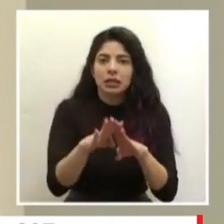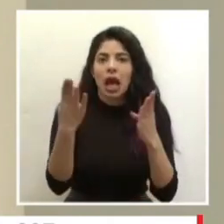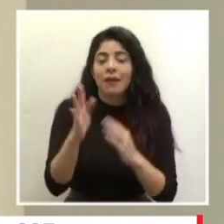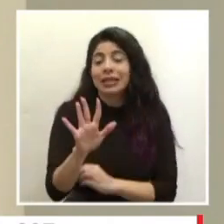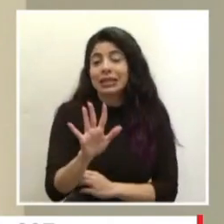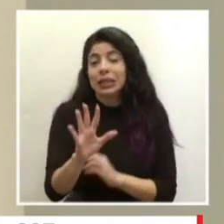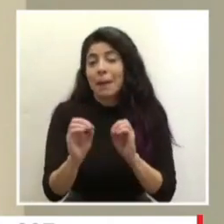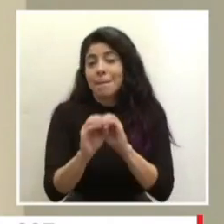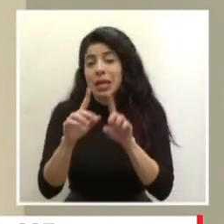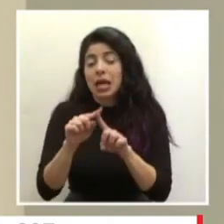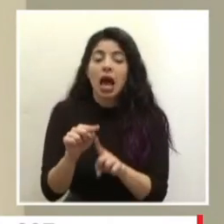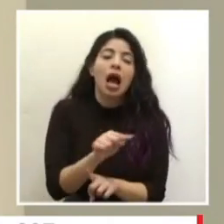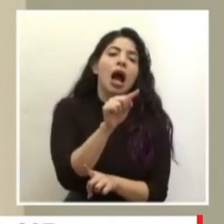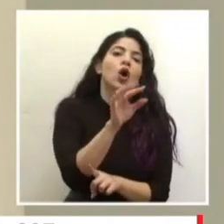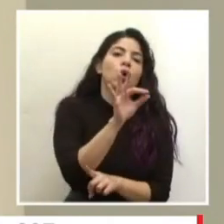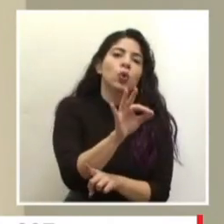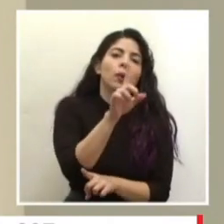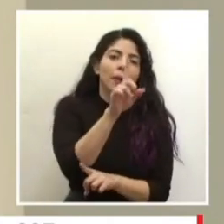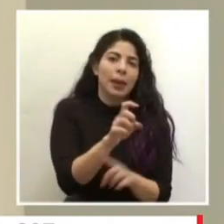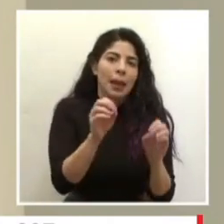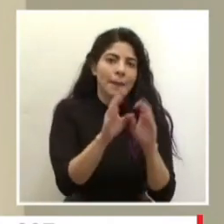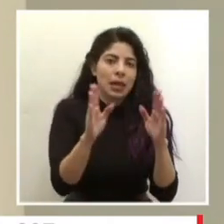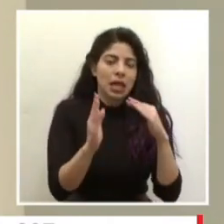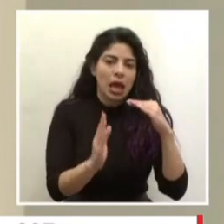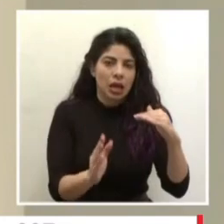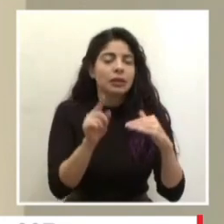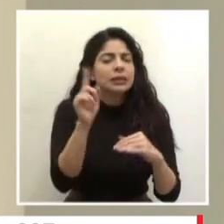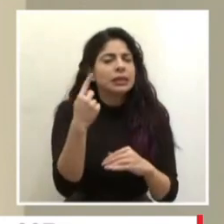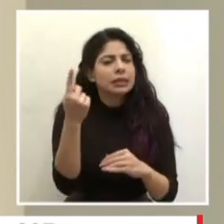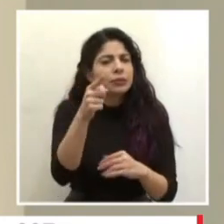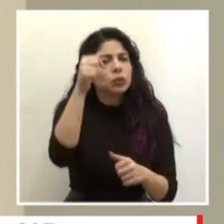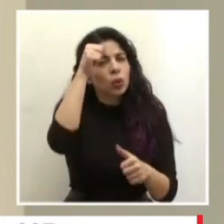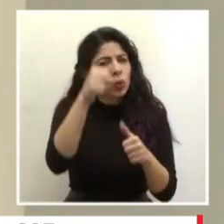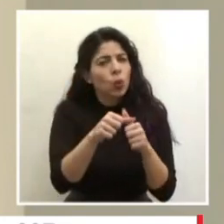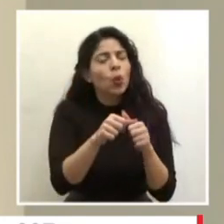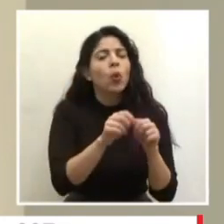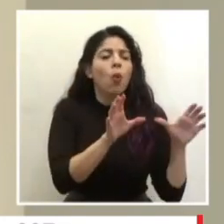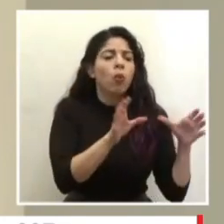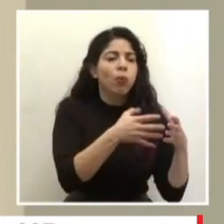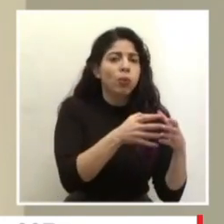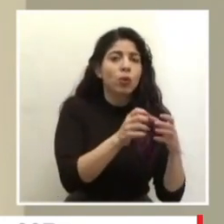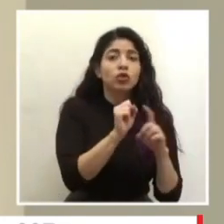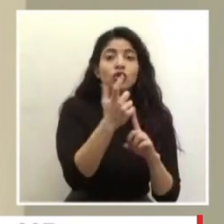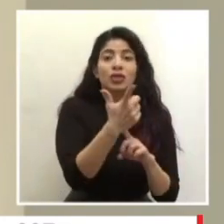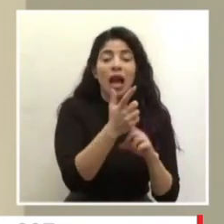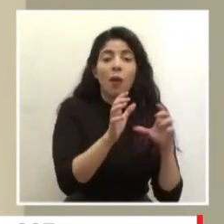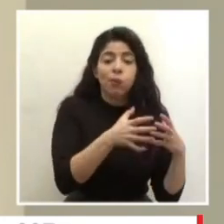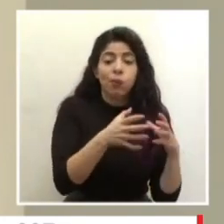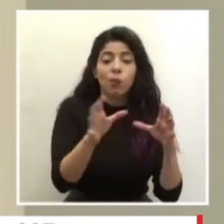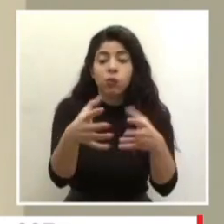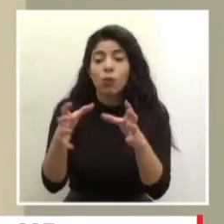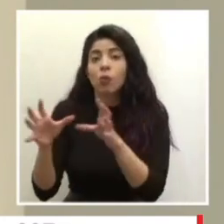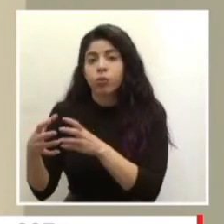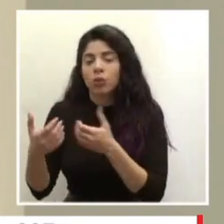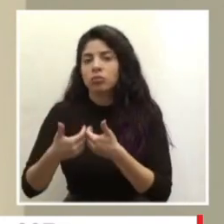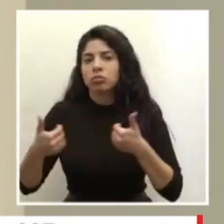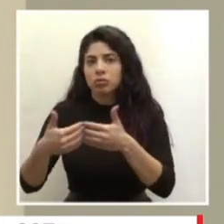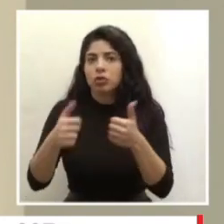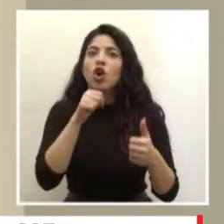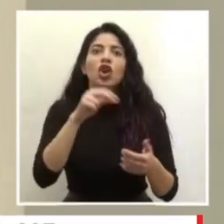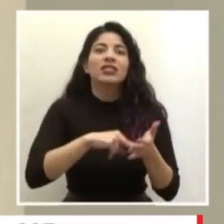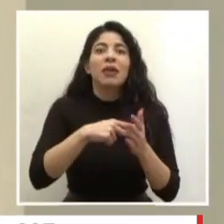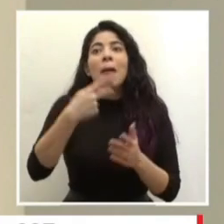de la mañana a 9 y media de la mañana, siempre recordemos en burbujas sociales, no es tampoco para hacer una